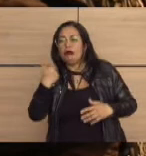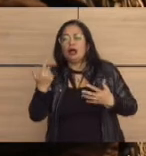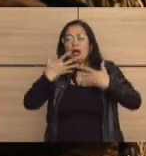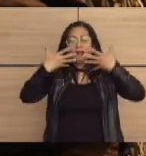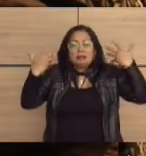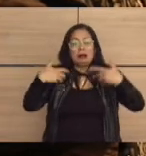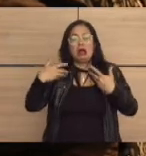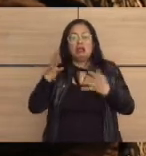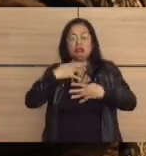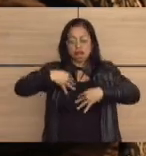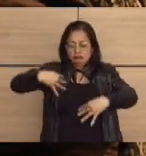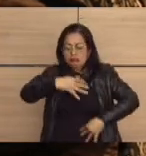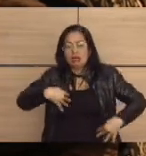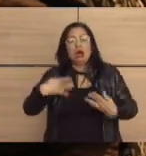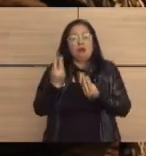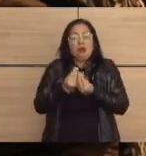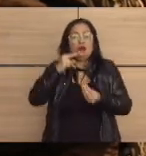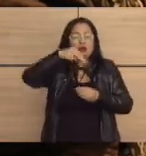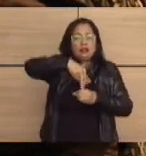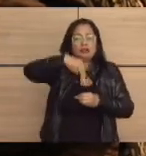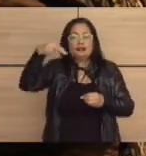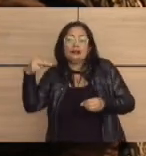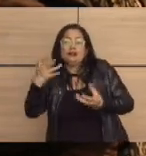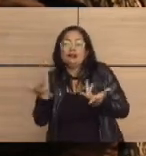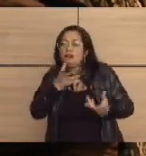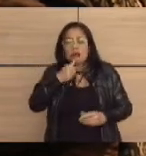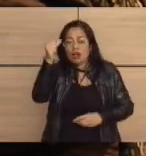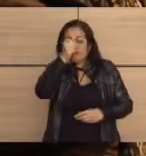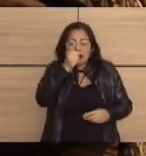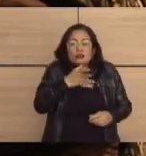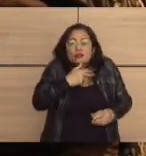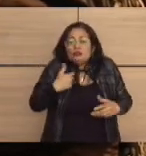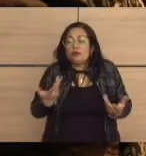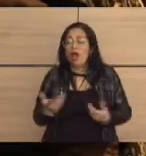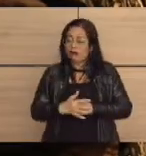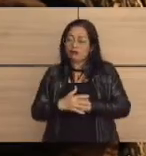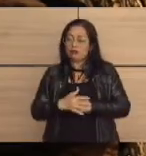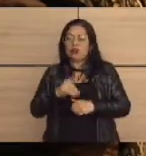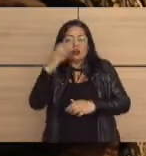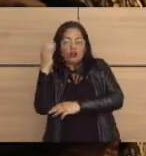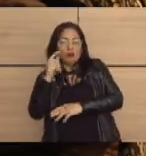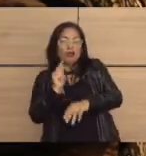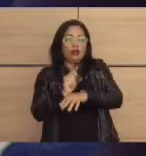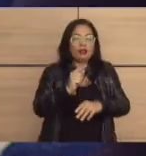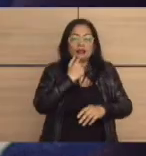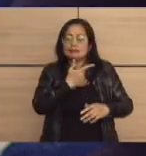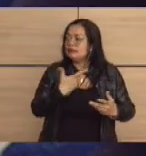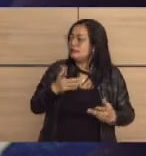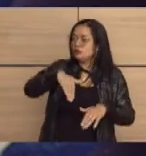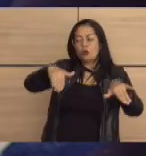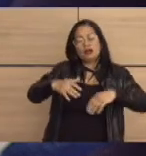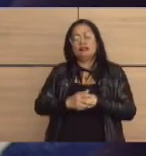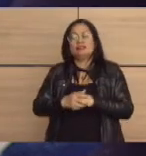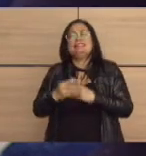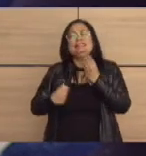ni pueblos indígenas, ni pueblos de origen africano. Y entonces se creó para nuestro mal una leyenda